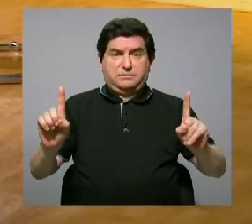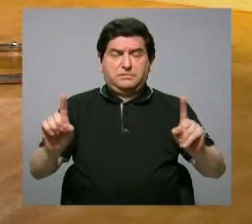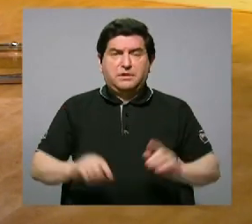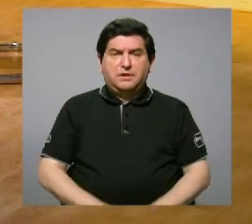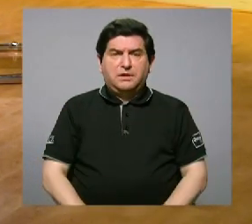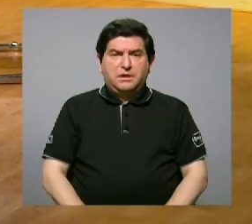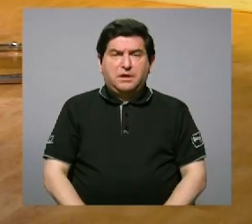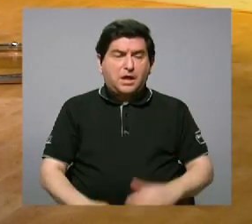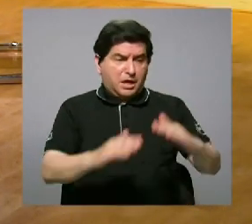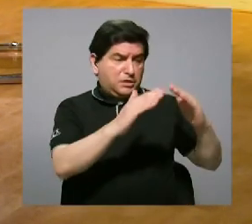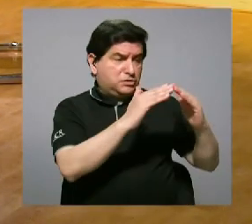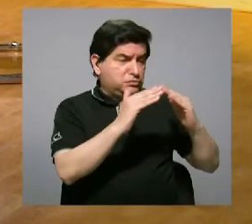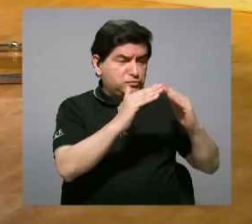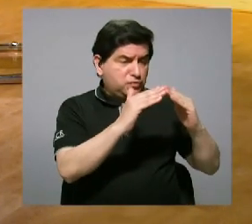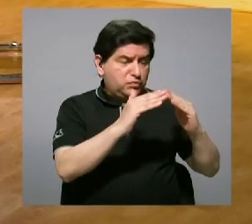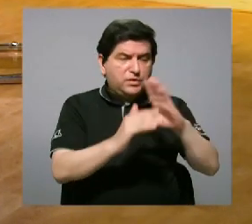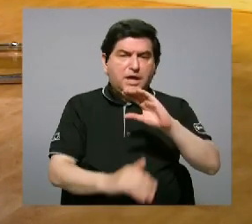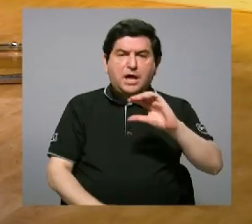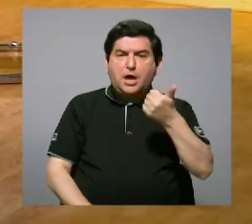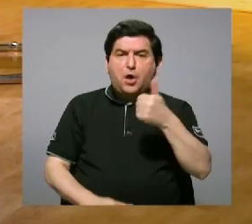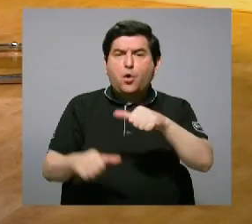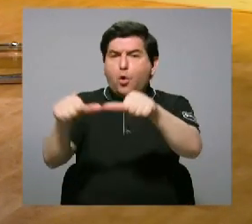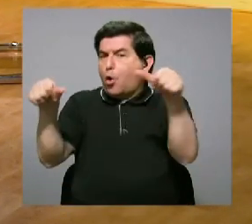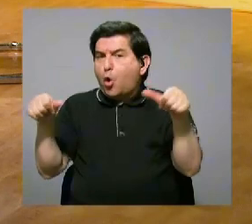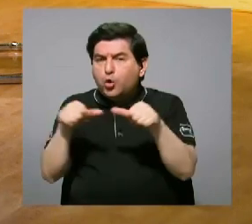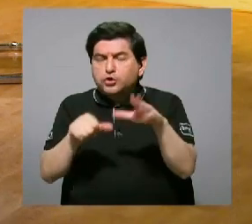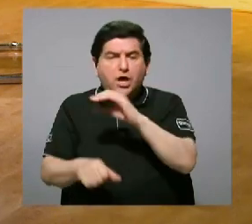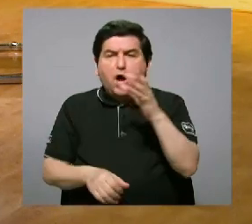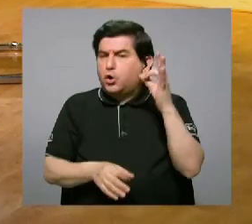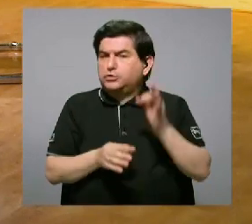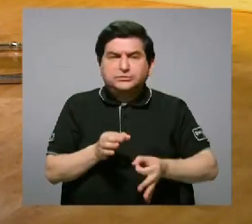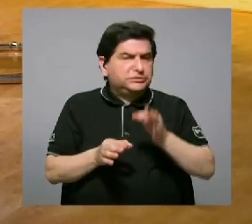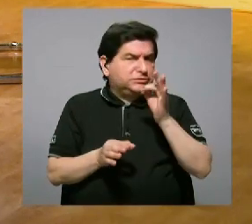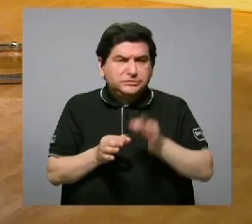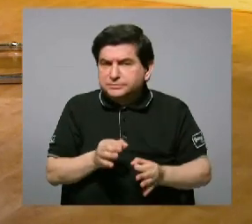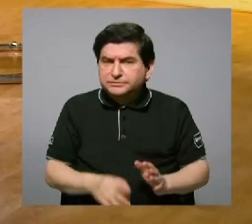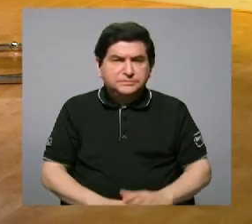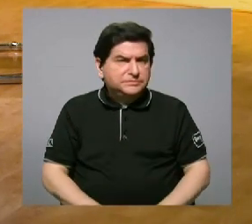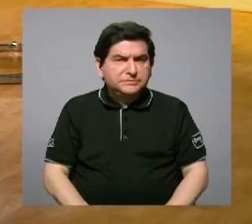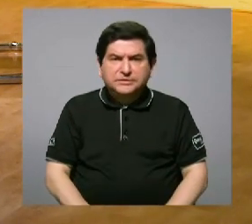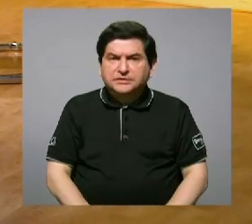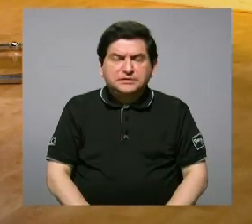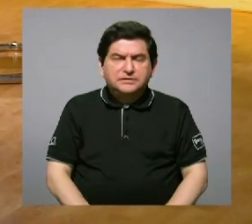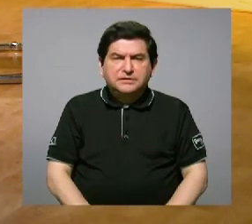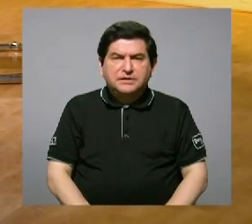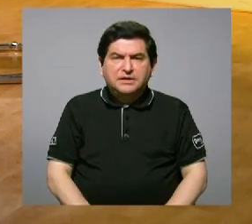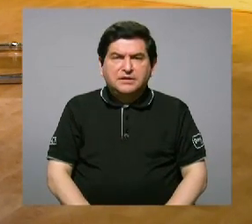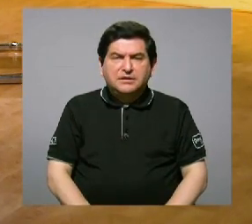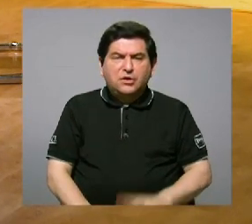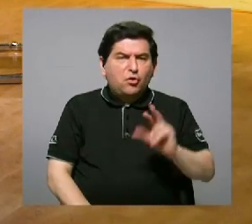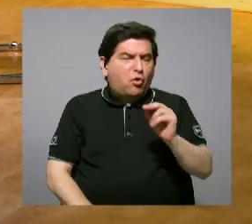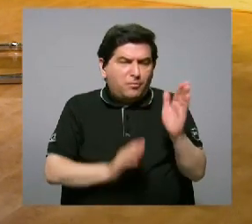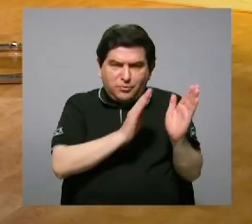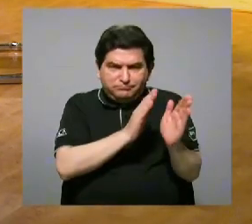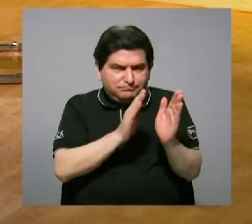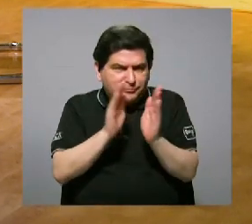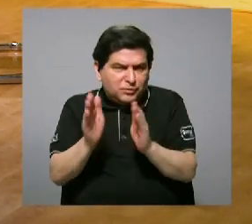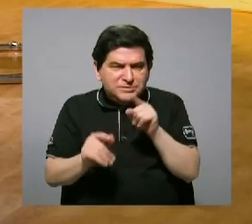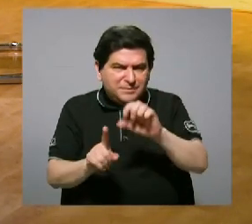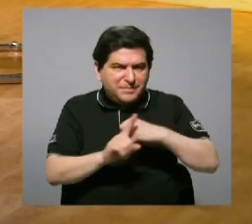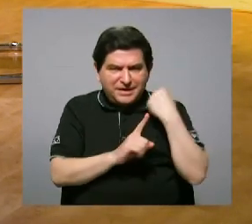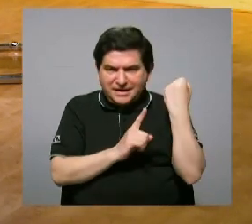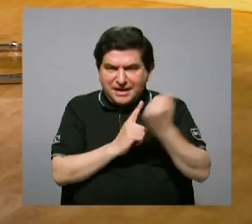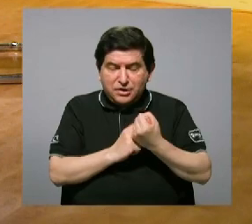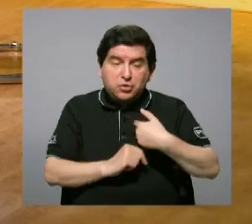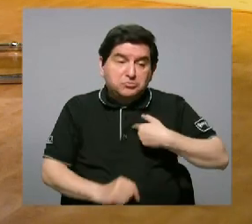área metropolitana y otras áreas, o sencillamente, dado que no estaba previsto que